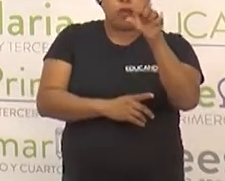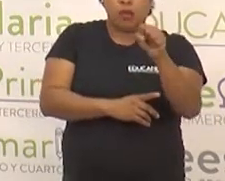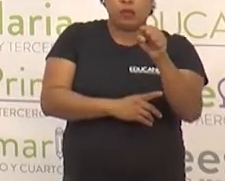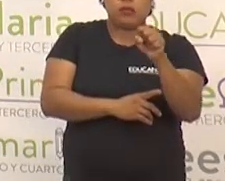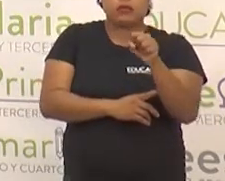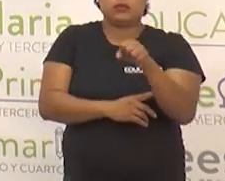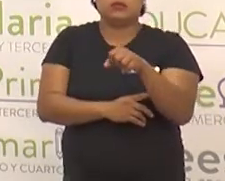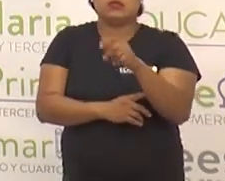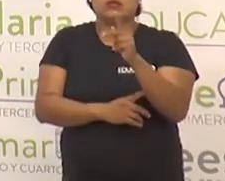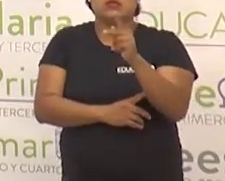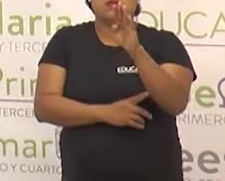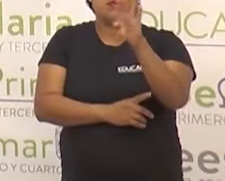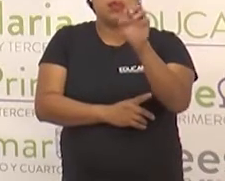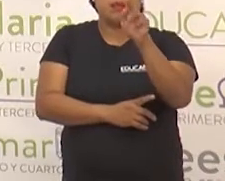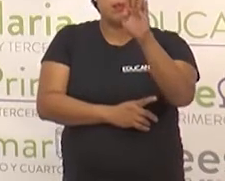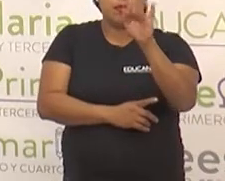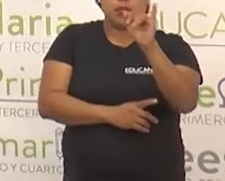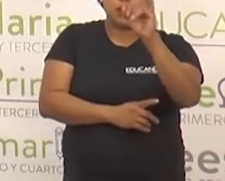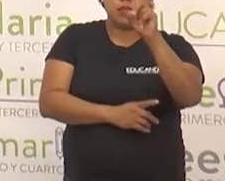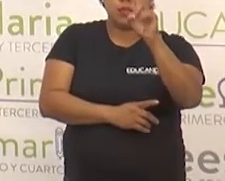Las bebidas